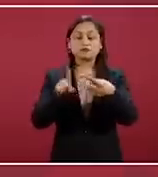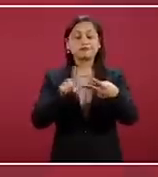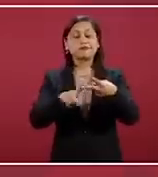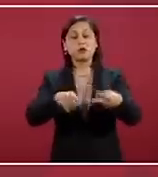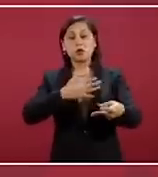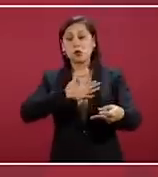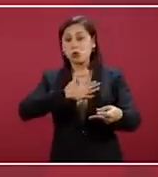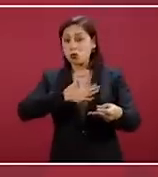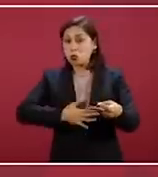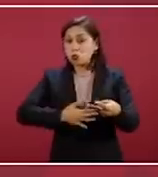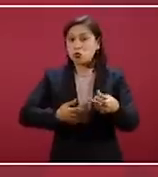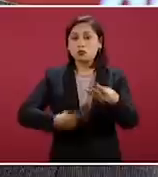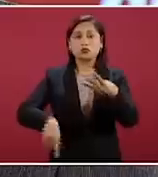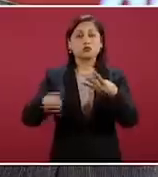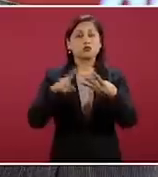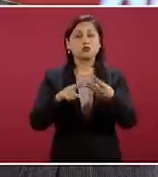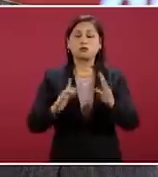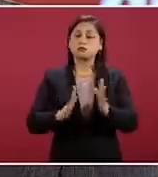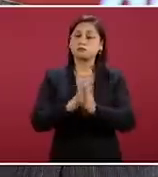democracia,